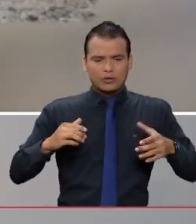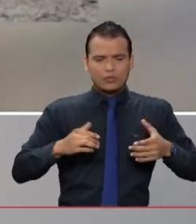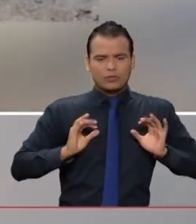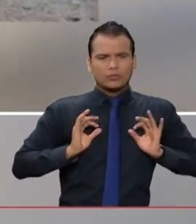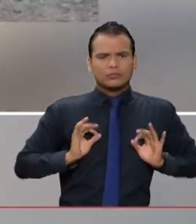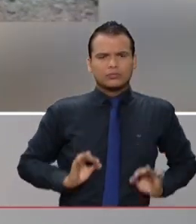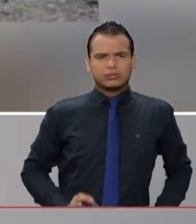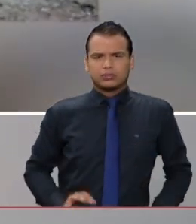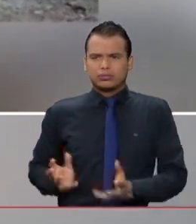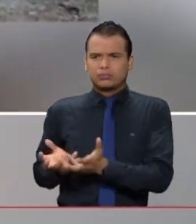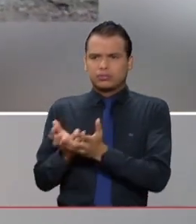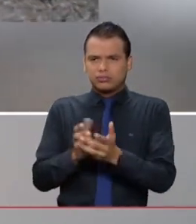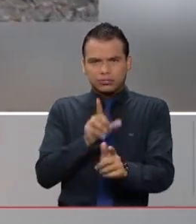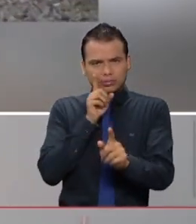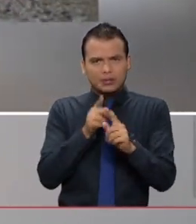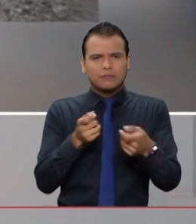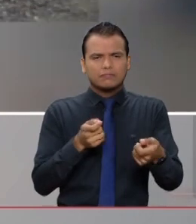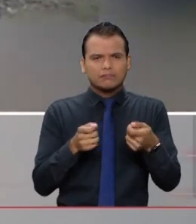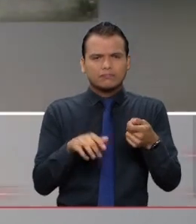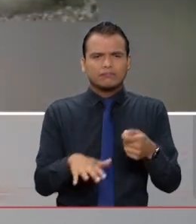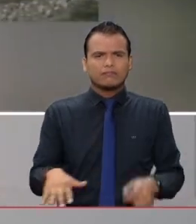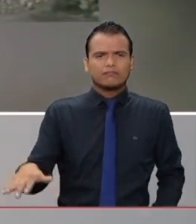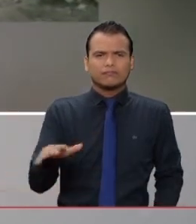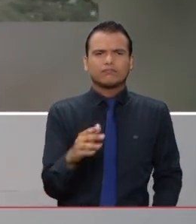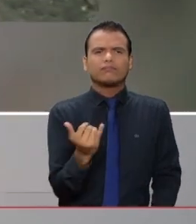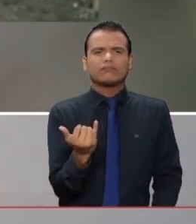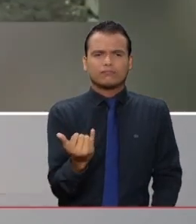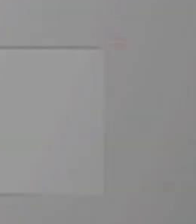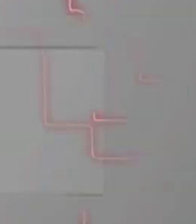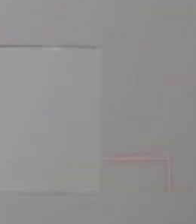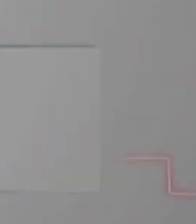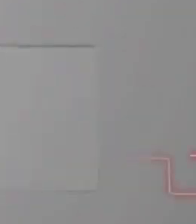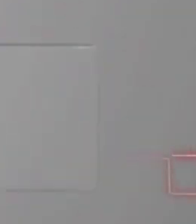sus tropas en la zona para retomar el control del orden público.